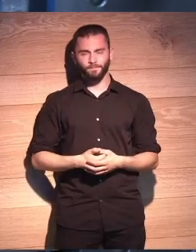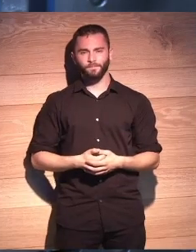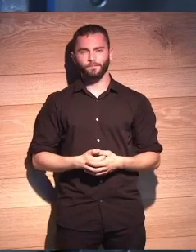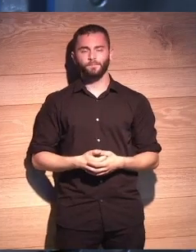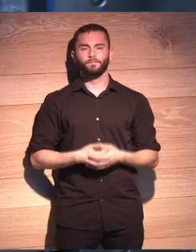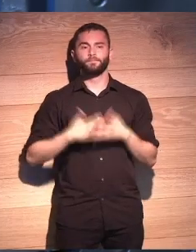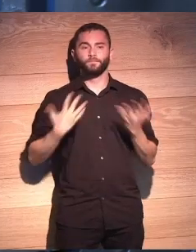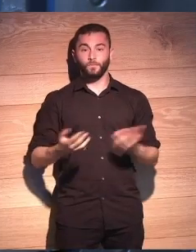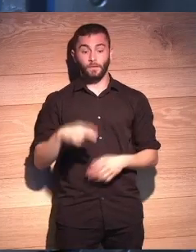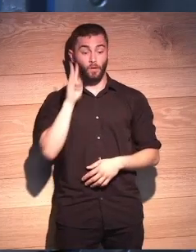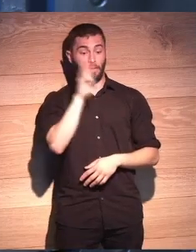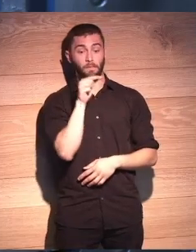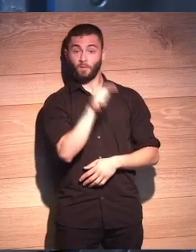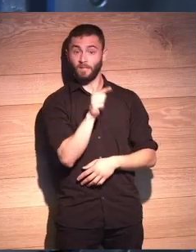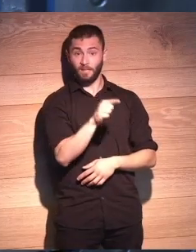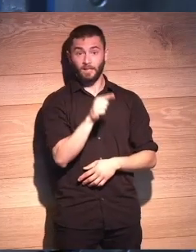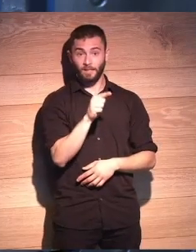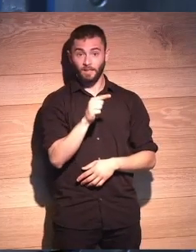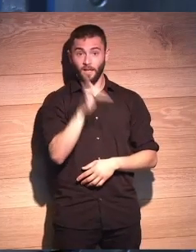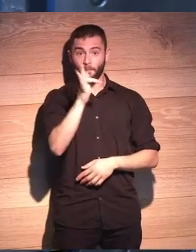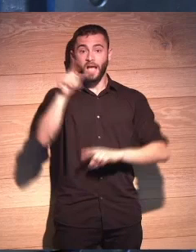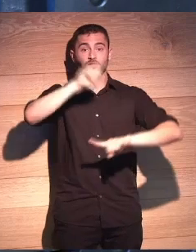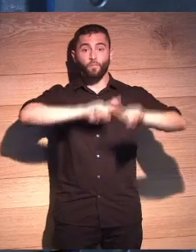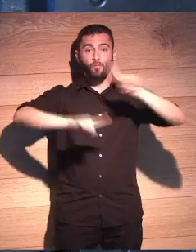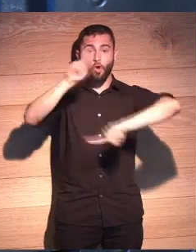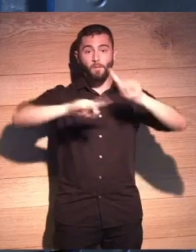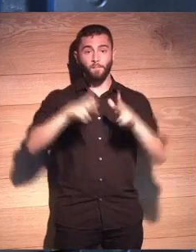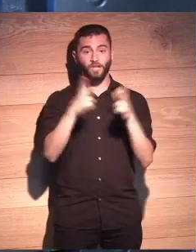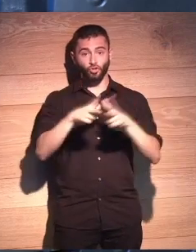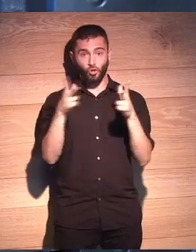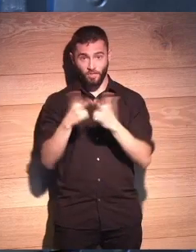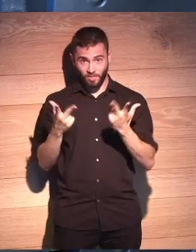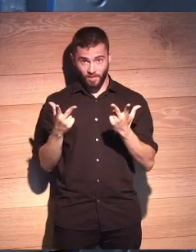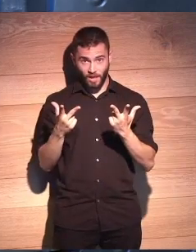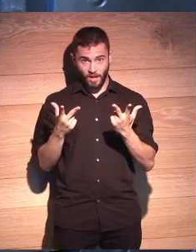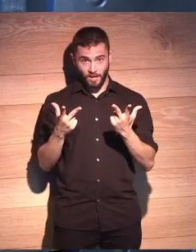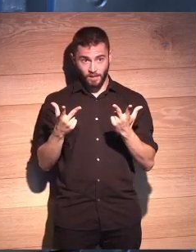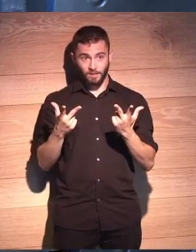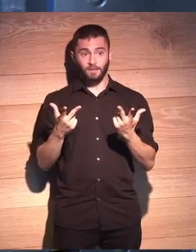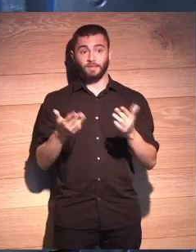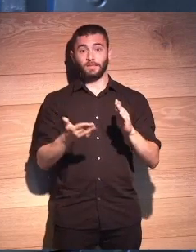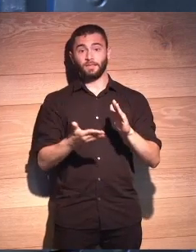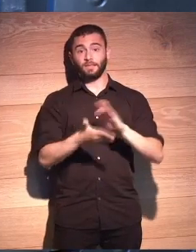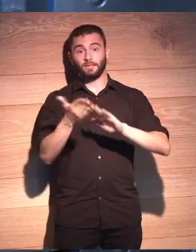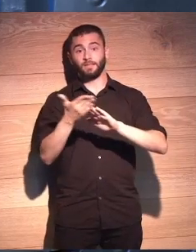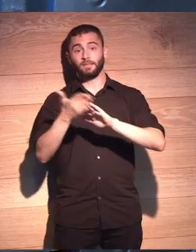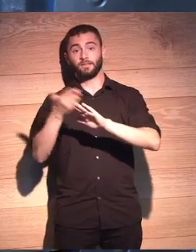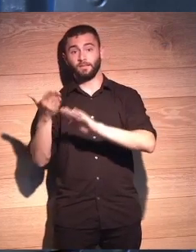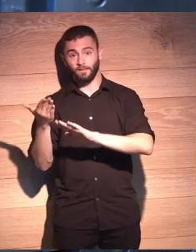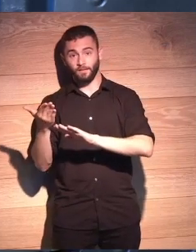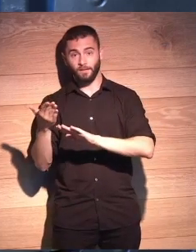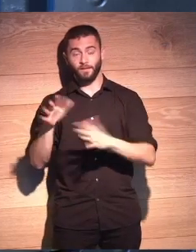Entre esto que estamos viendo y los problemas sociales que va a acarrear la transición de